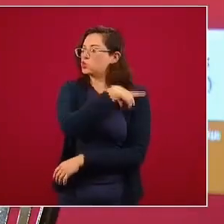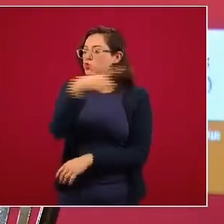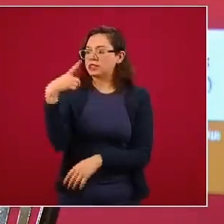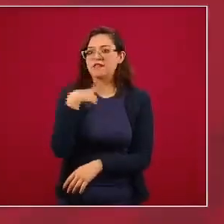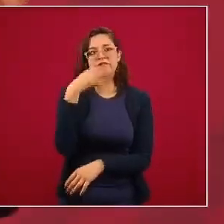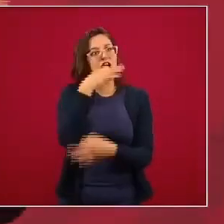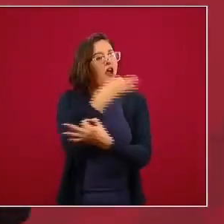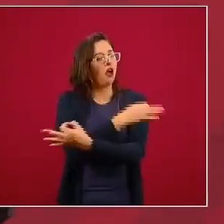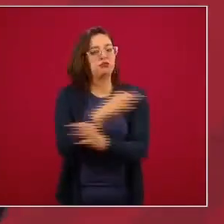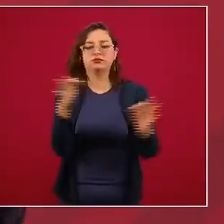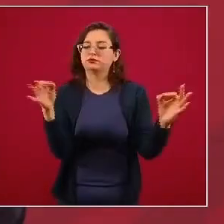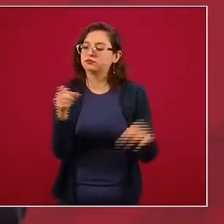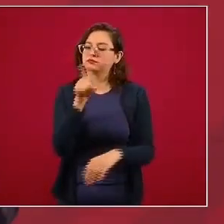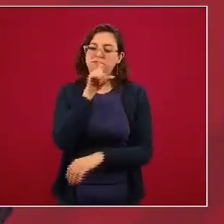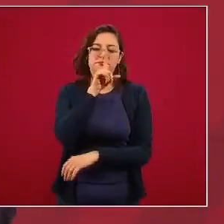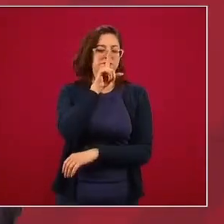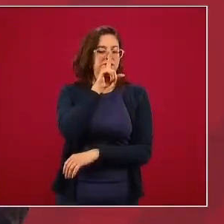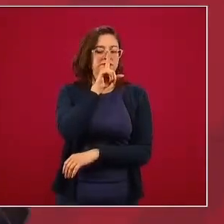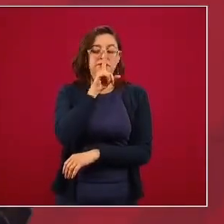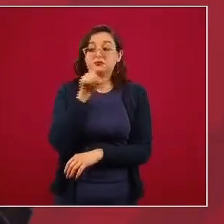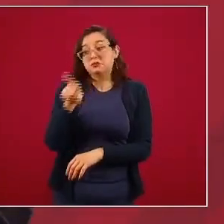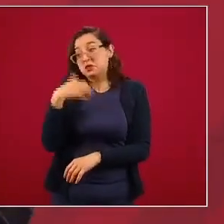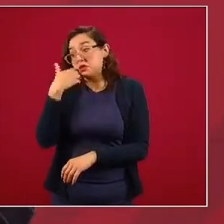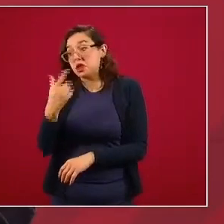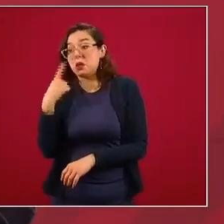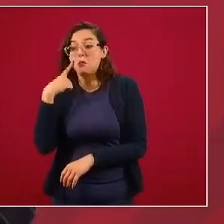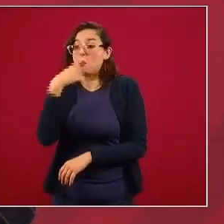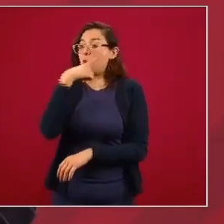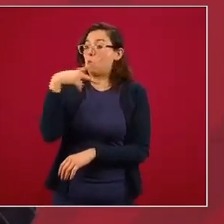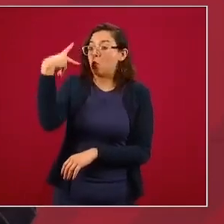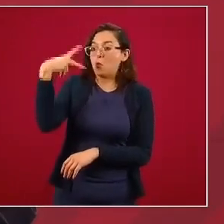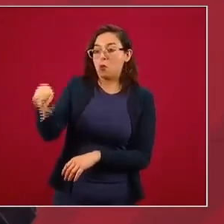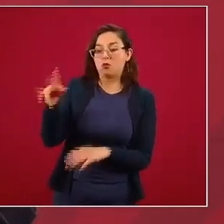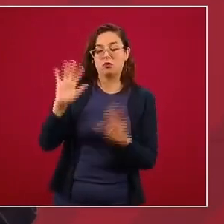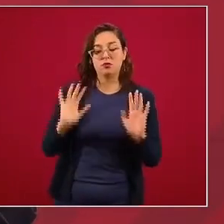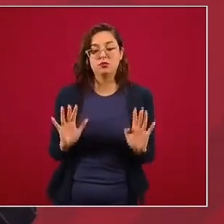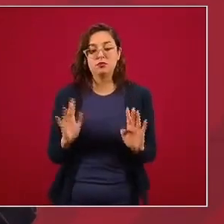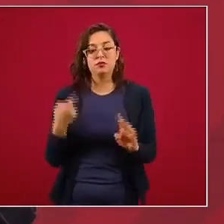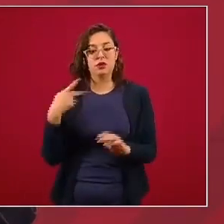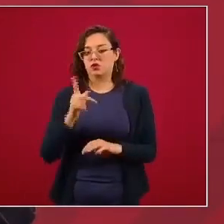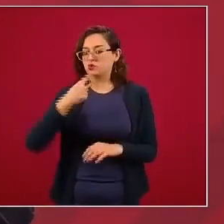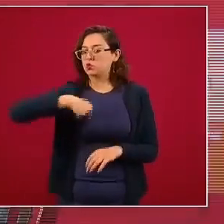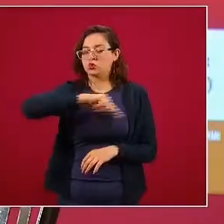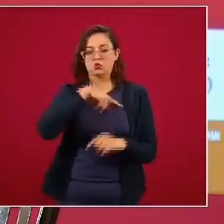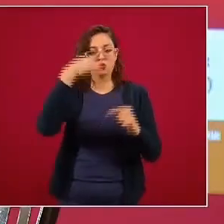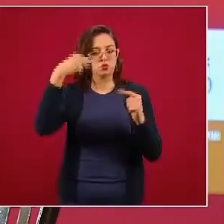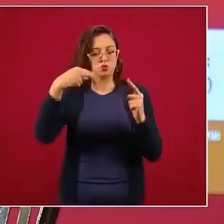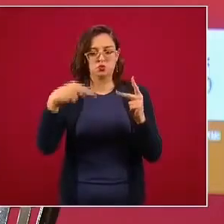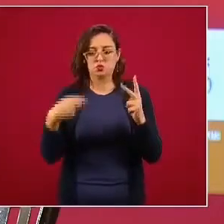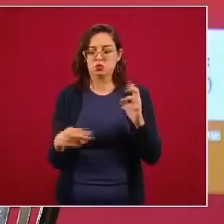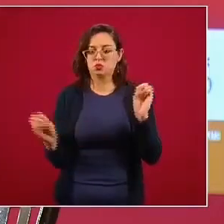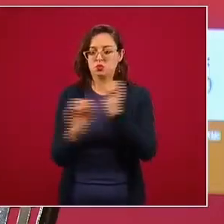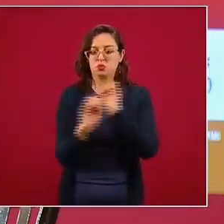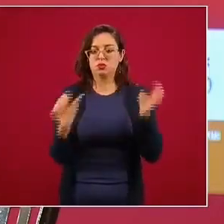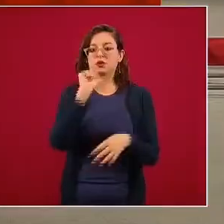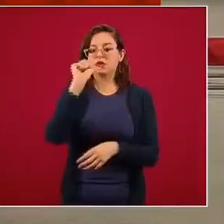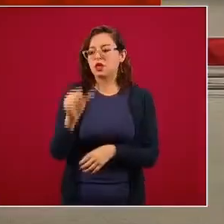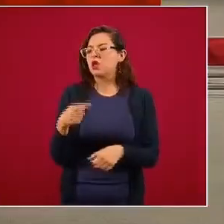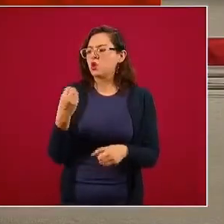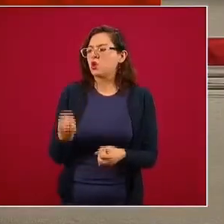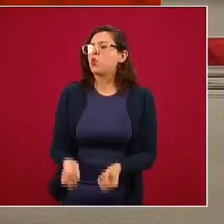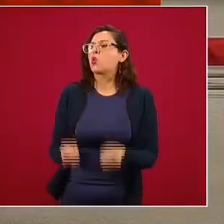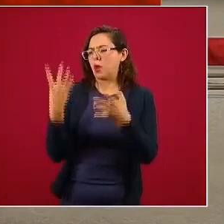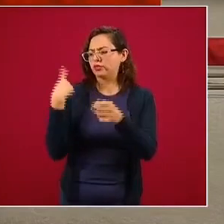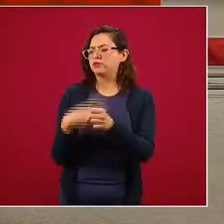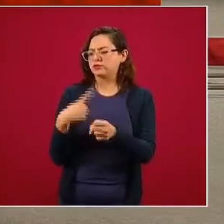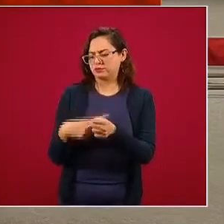deba revelarlo al público. Quien quiera hacerlo, que lo haga, pero nosotros no vamos a revelar ningún nombre. Pero el número sí nos lo puede actualizar el